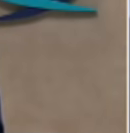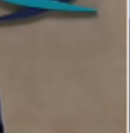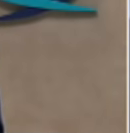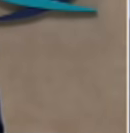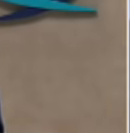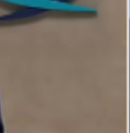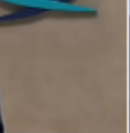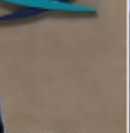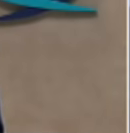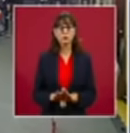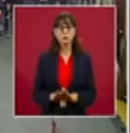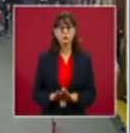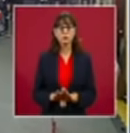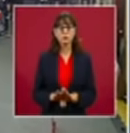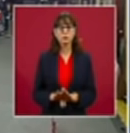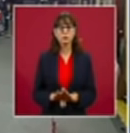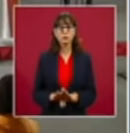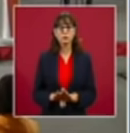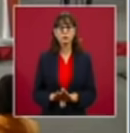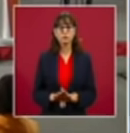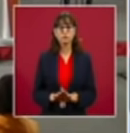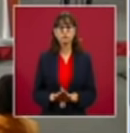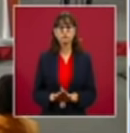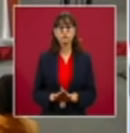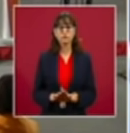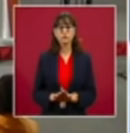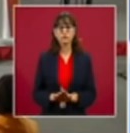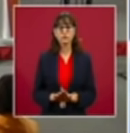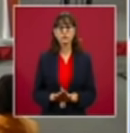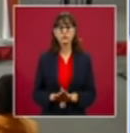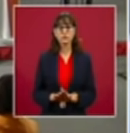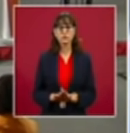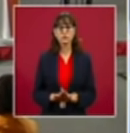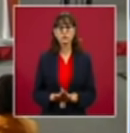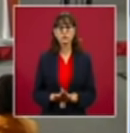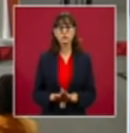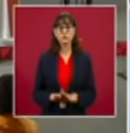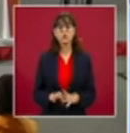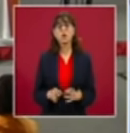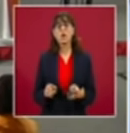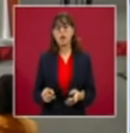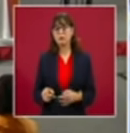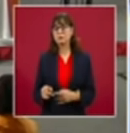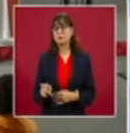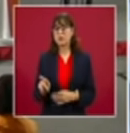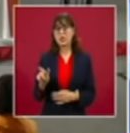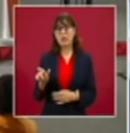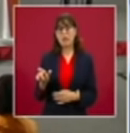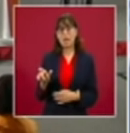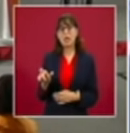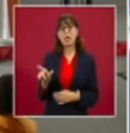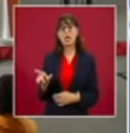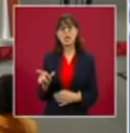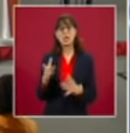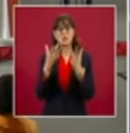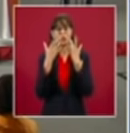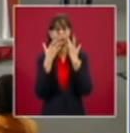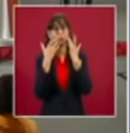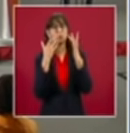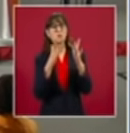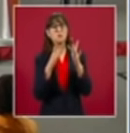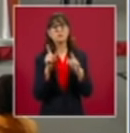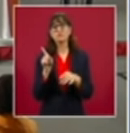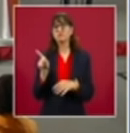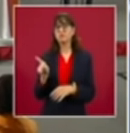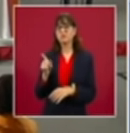es como en una relación de amistad de pareja cada una de las partes en esa